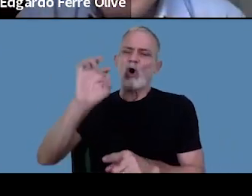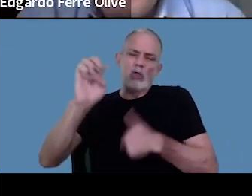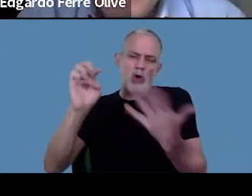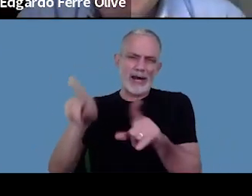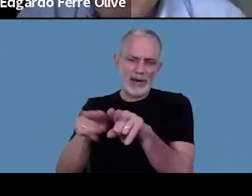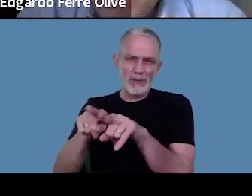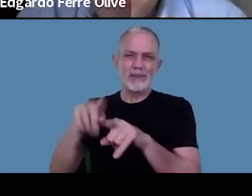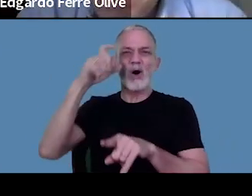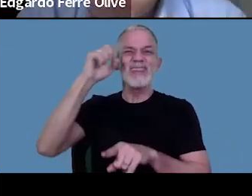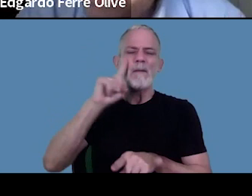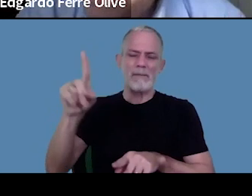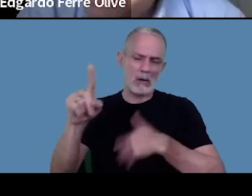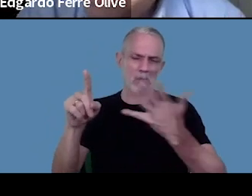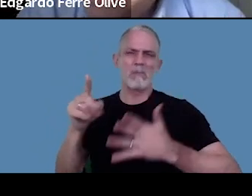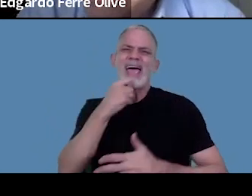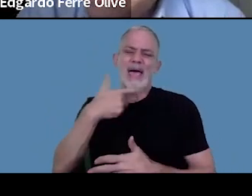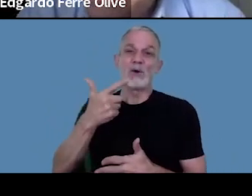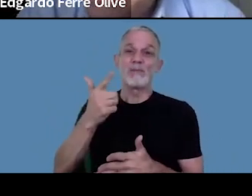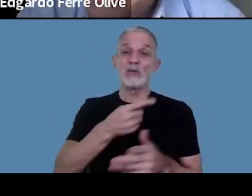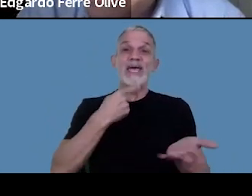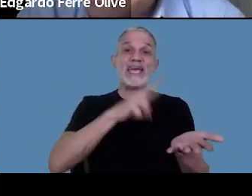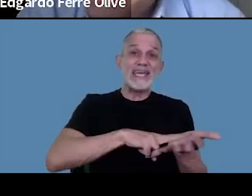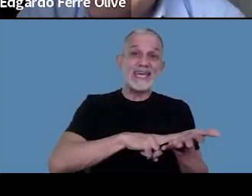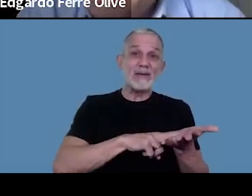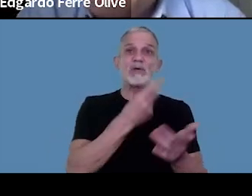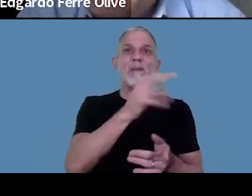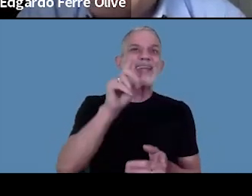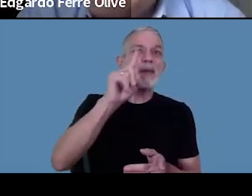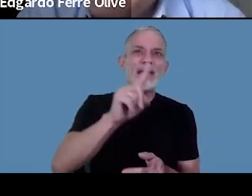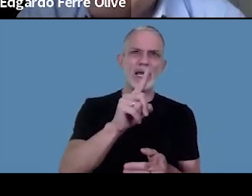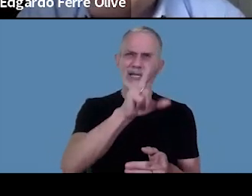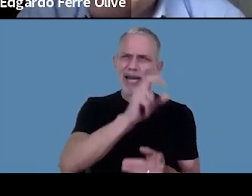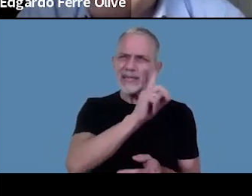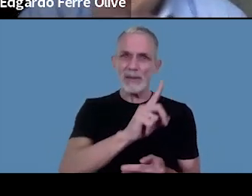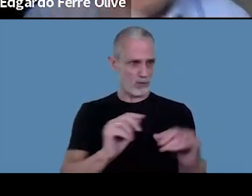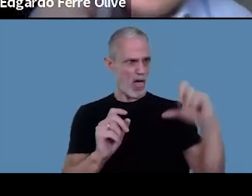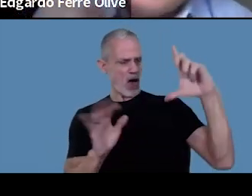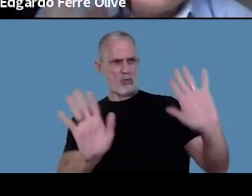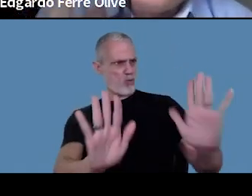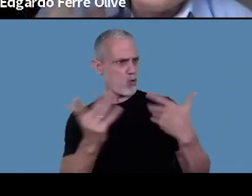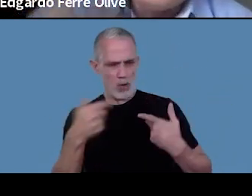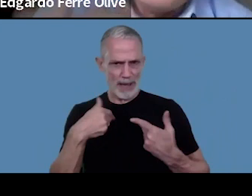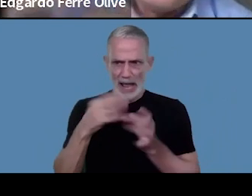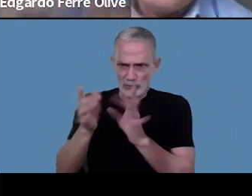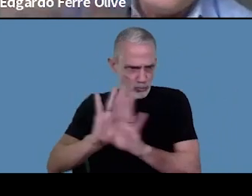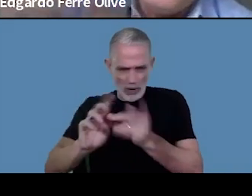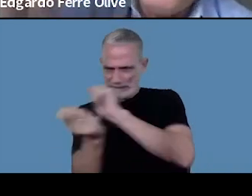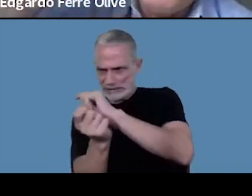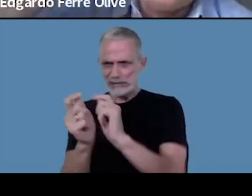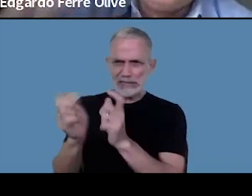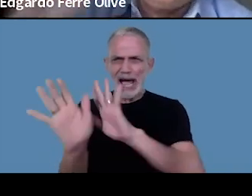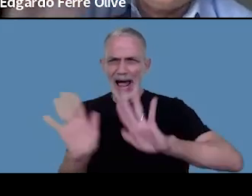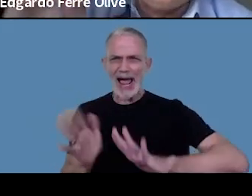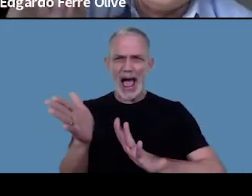una cifra figurativa, el impuesto ambiental tendría que ser de 20, 30.000 para modificar la pauta de conducta. Y tratar de lograr, quizás, que yo tengo en un